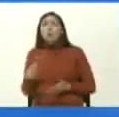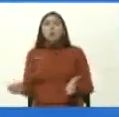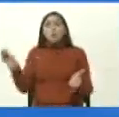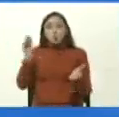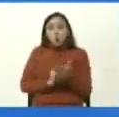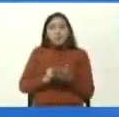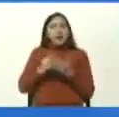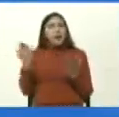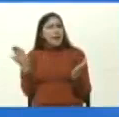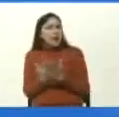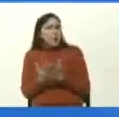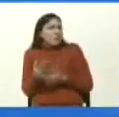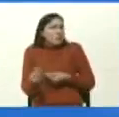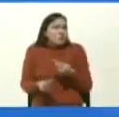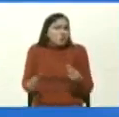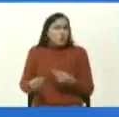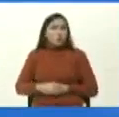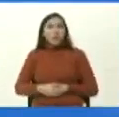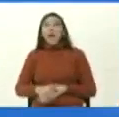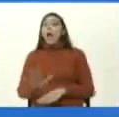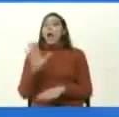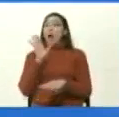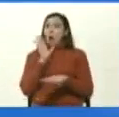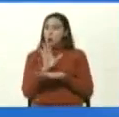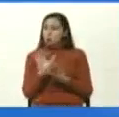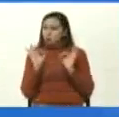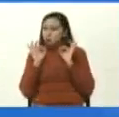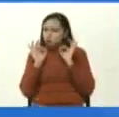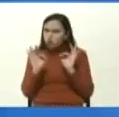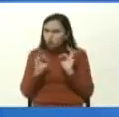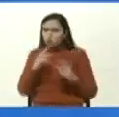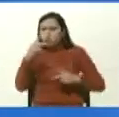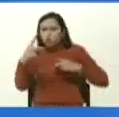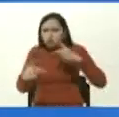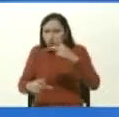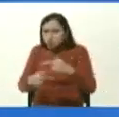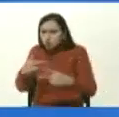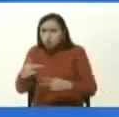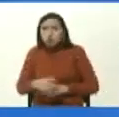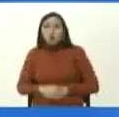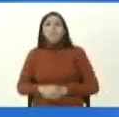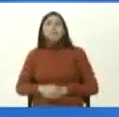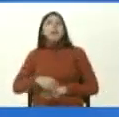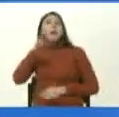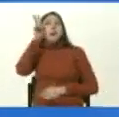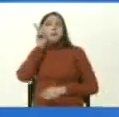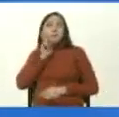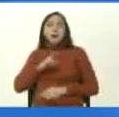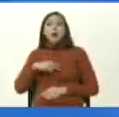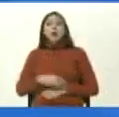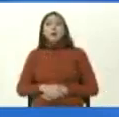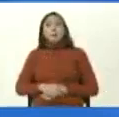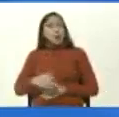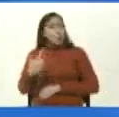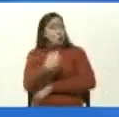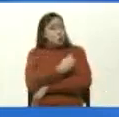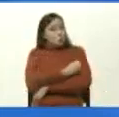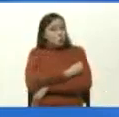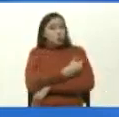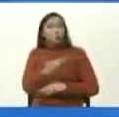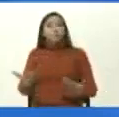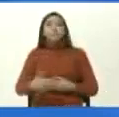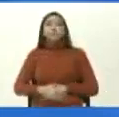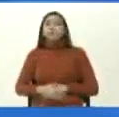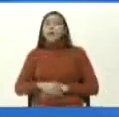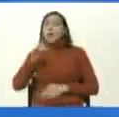clase? Regresamos a clase de forma biosegura, en un proceso, en un plan de inmunización. Ayer el presidente justamente nos